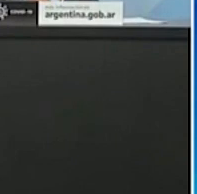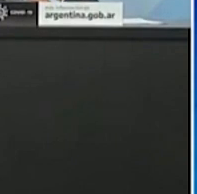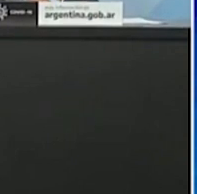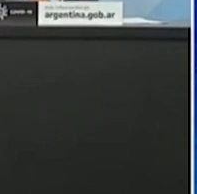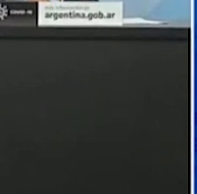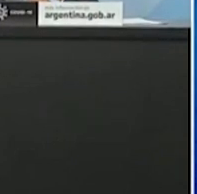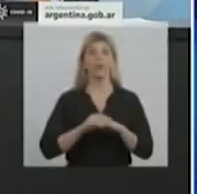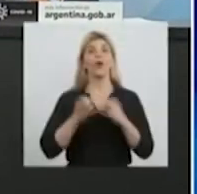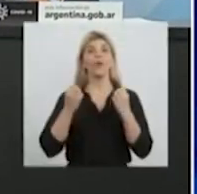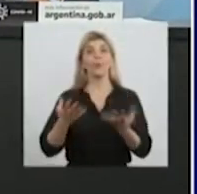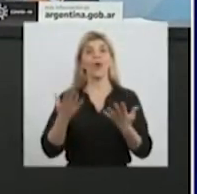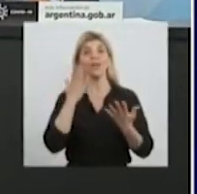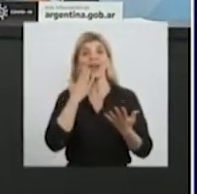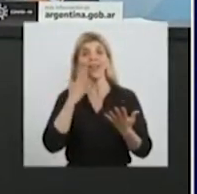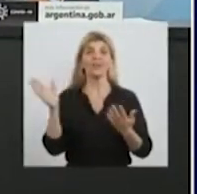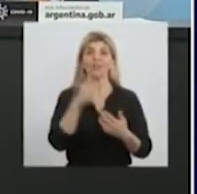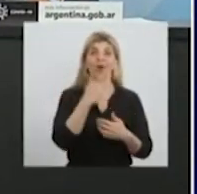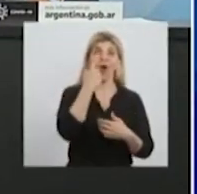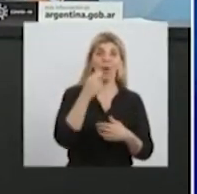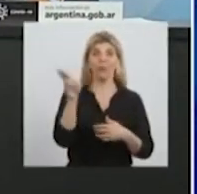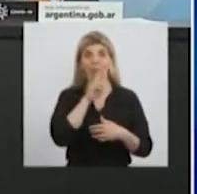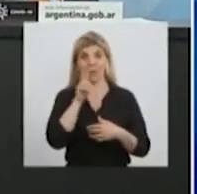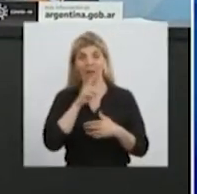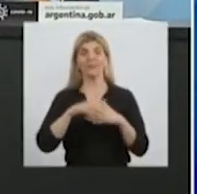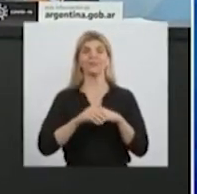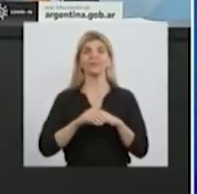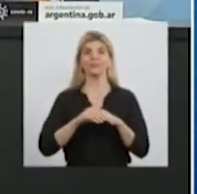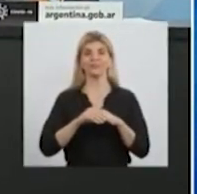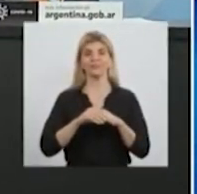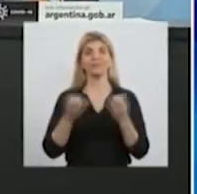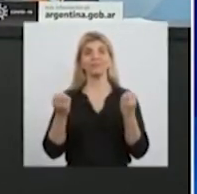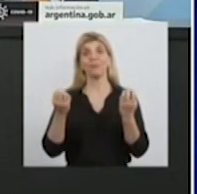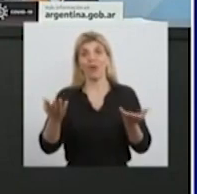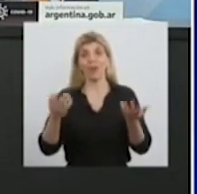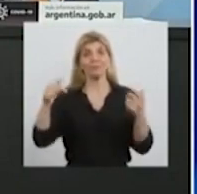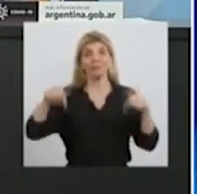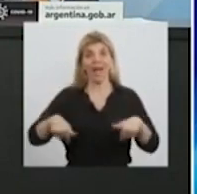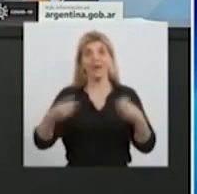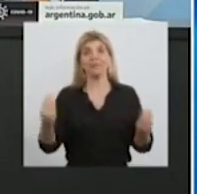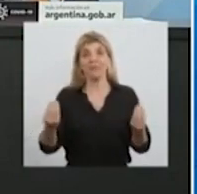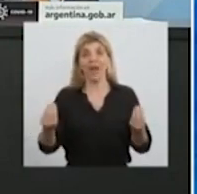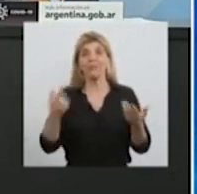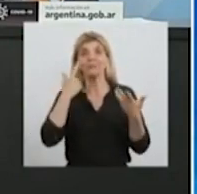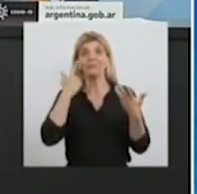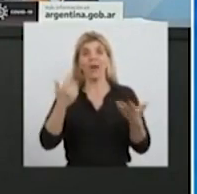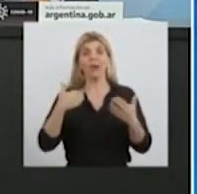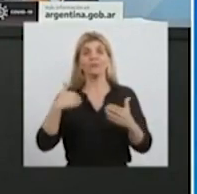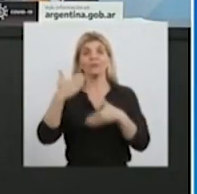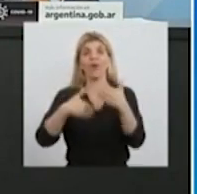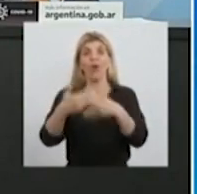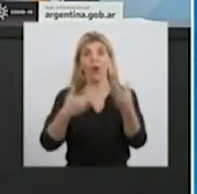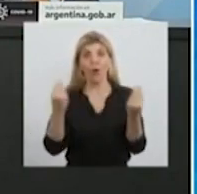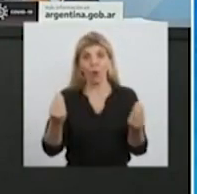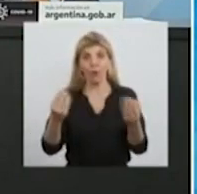ese gobierno. A renglón seguido ocurre esto, era muy fácil hacerlo bien, de hecho,